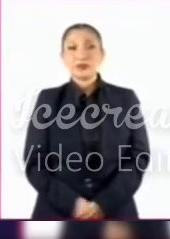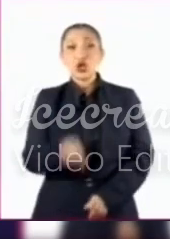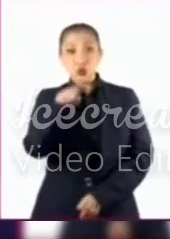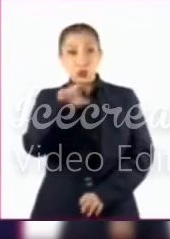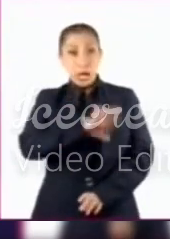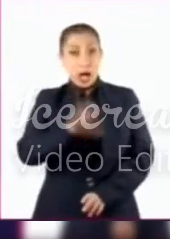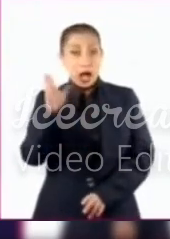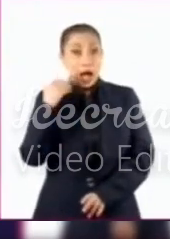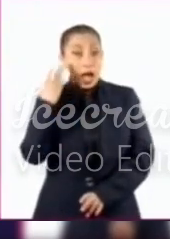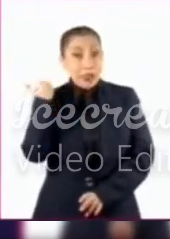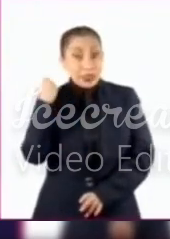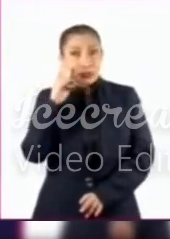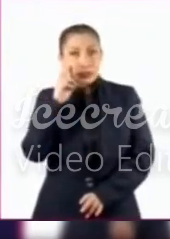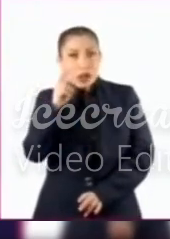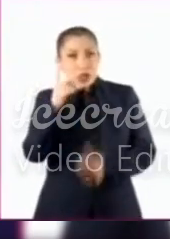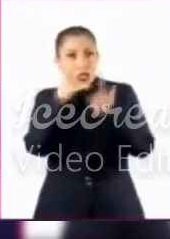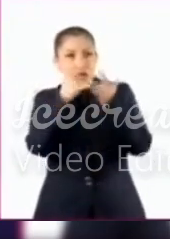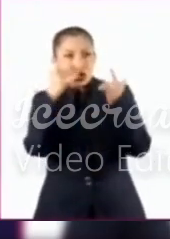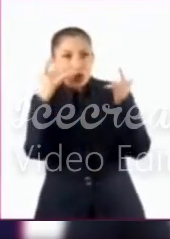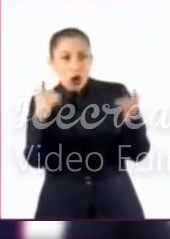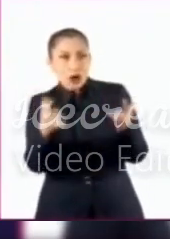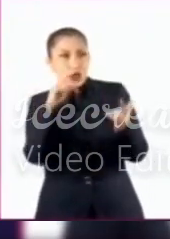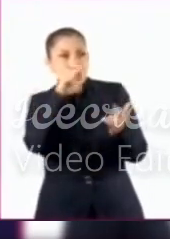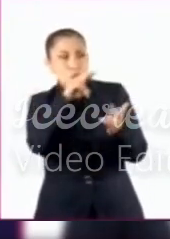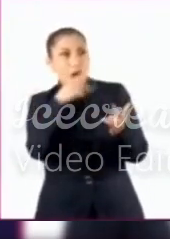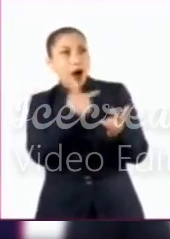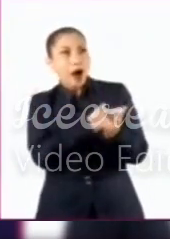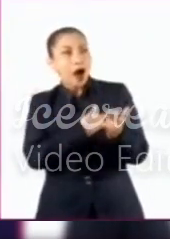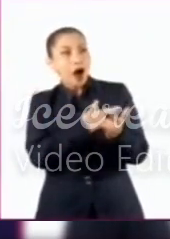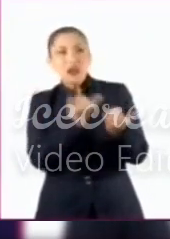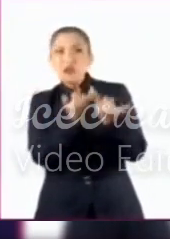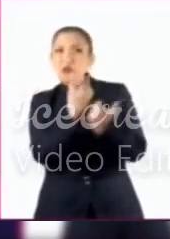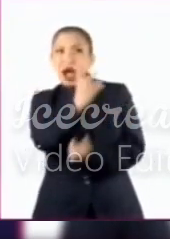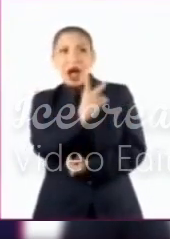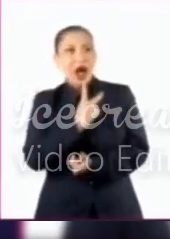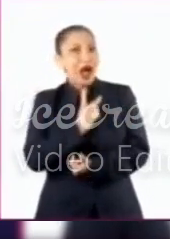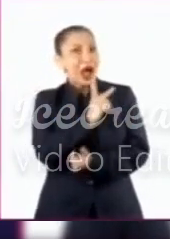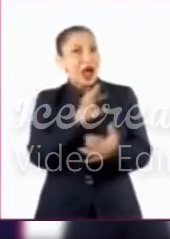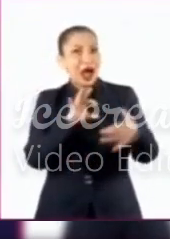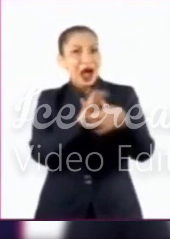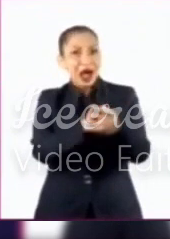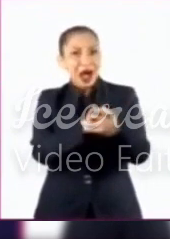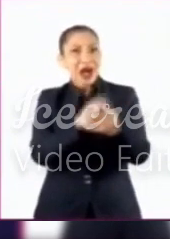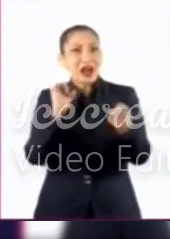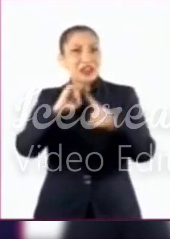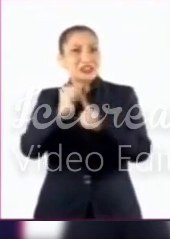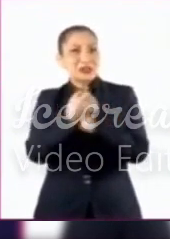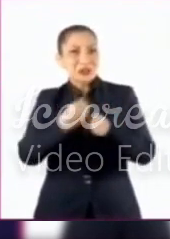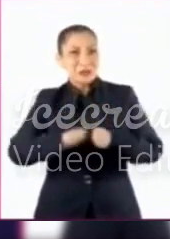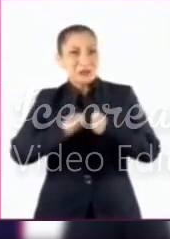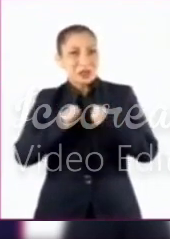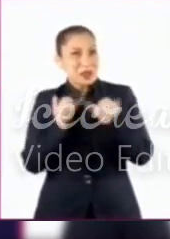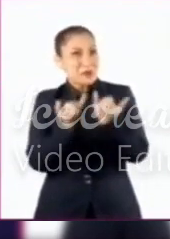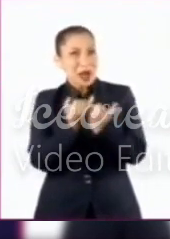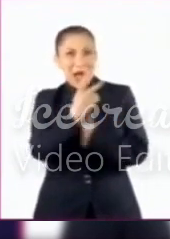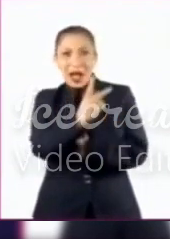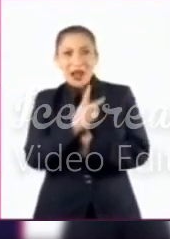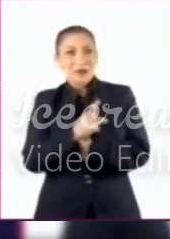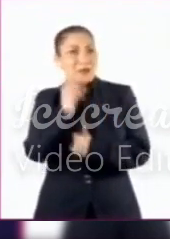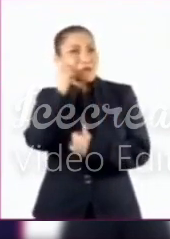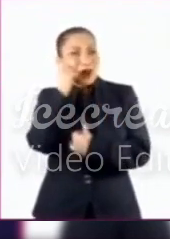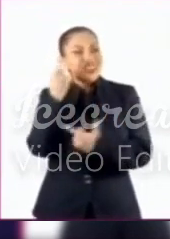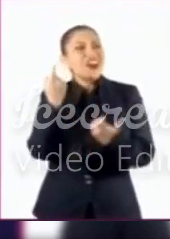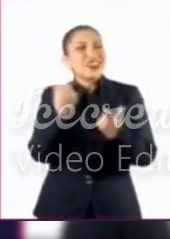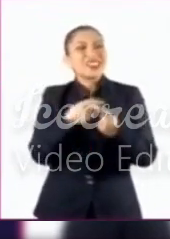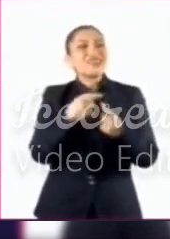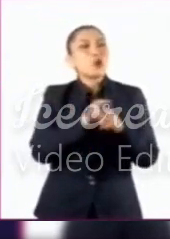Si han escuchado o leído una historia con la cual se han identificado, es porque se relaciona con situaciones de la vida cotidiana, sin importar